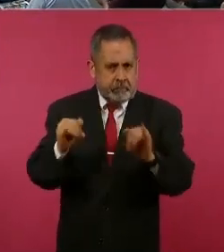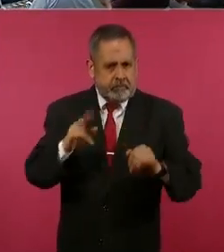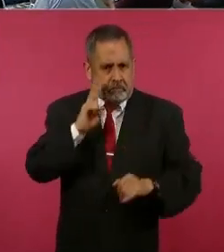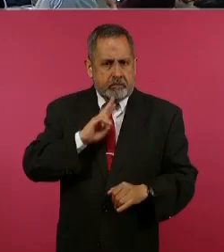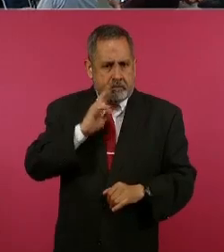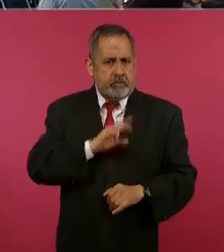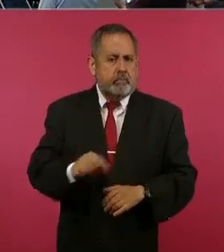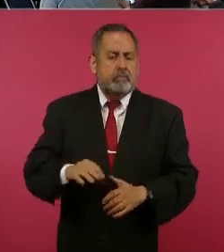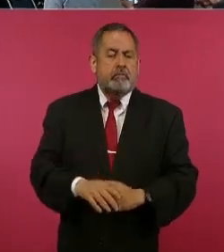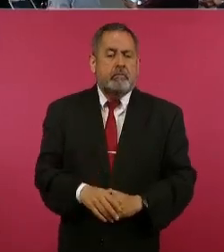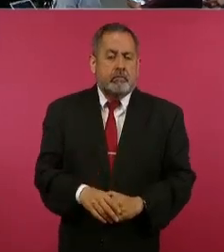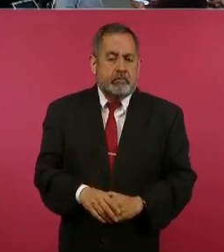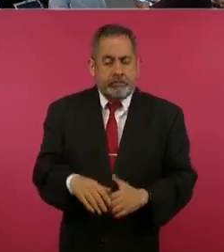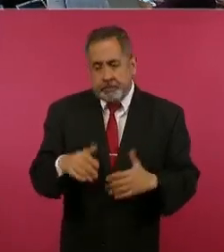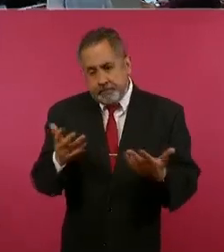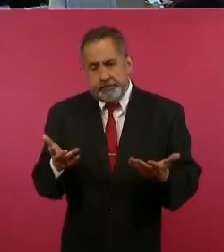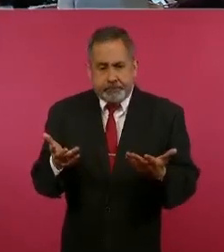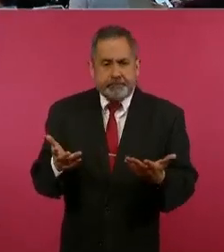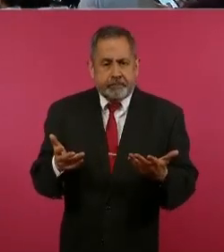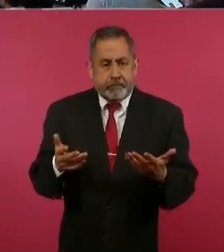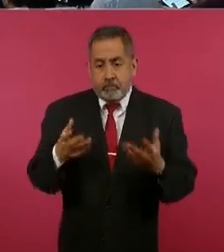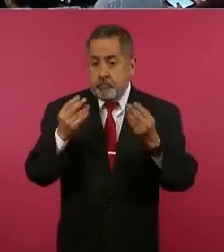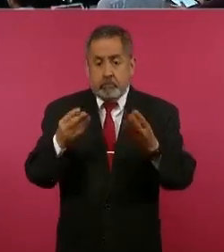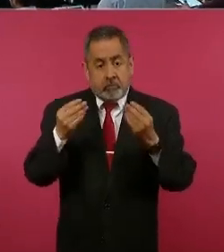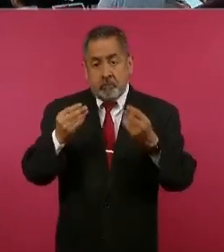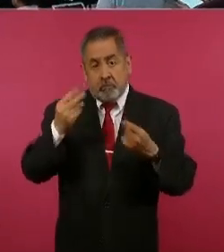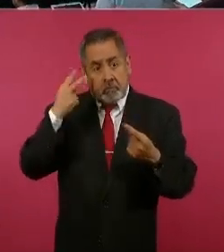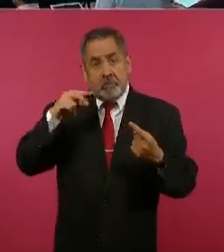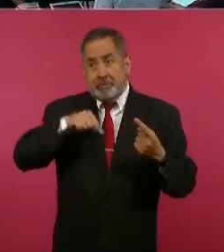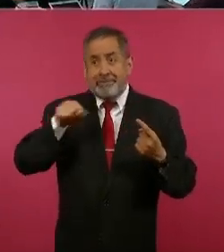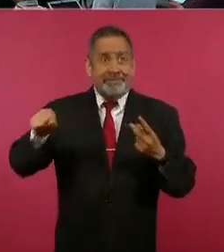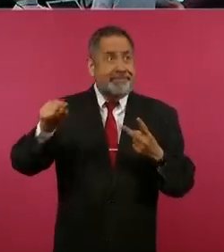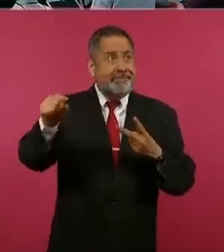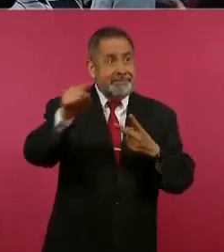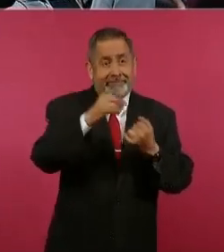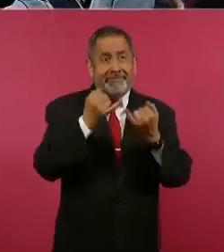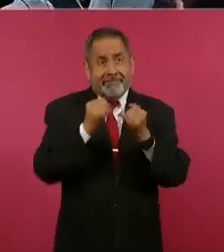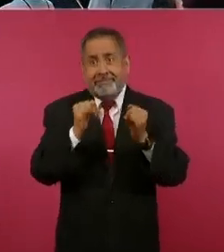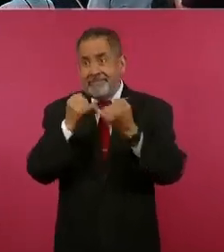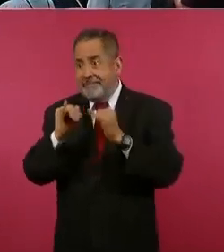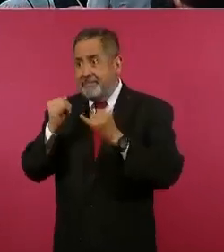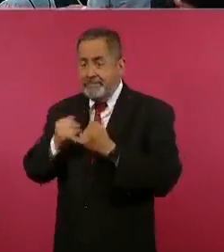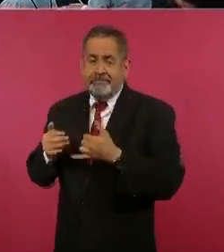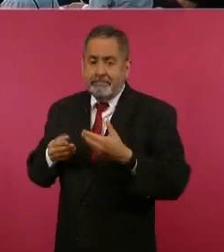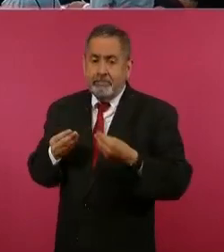También. Entonces, tenemos muchísimas obras.